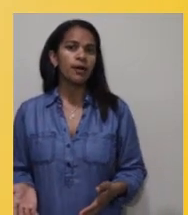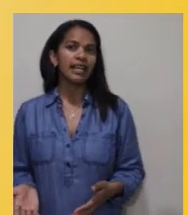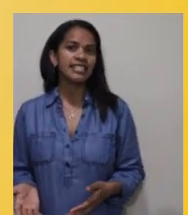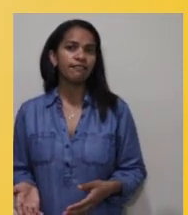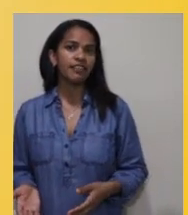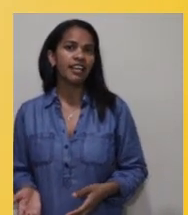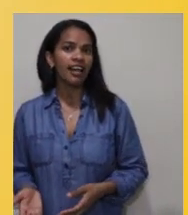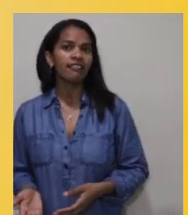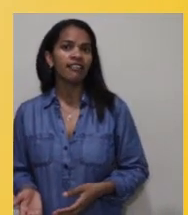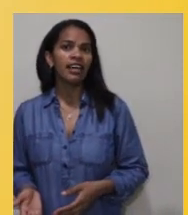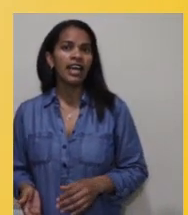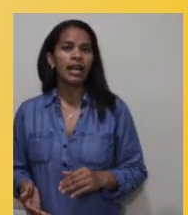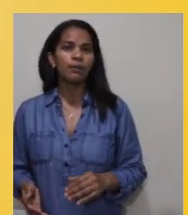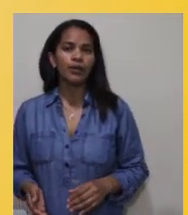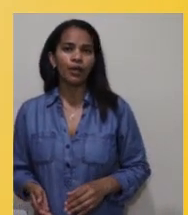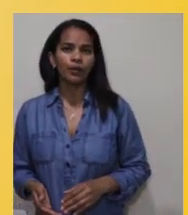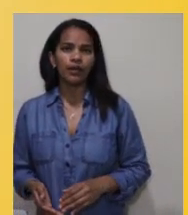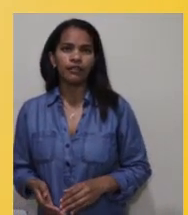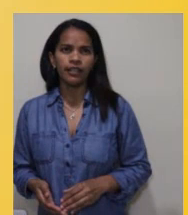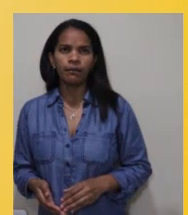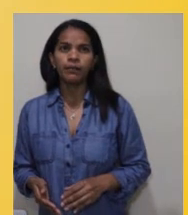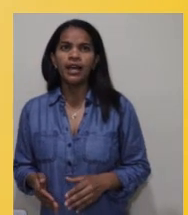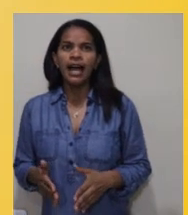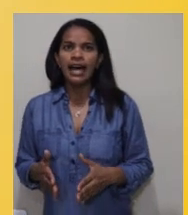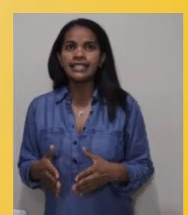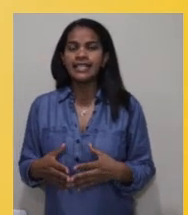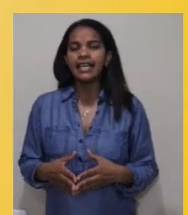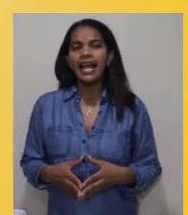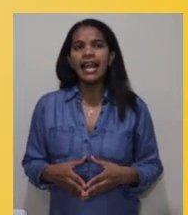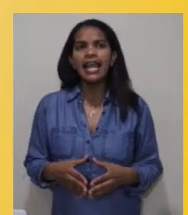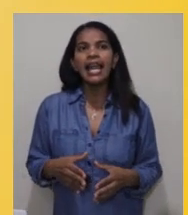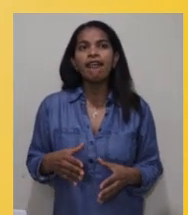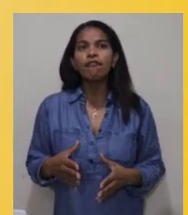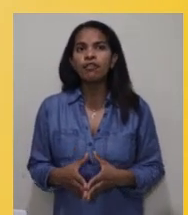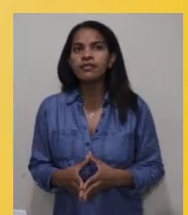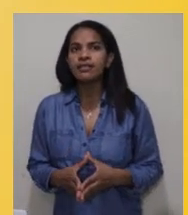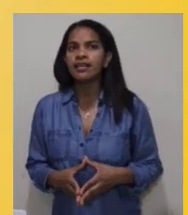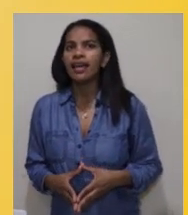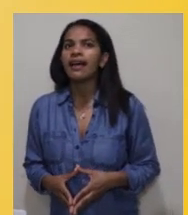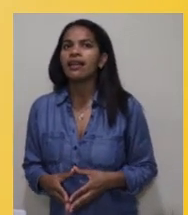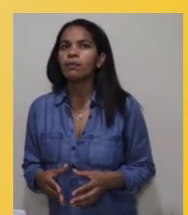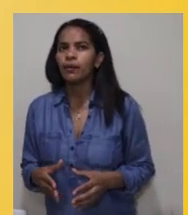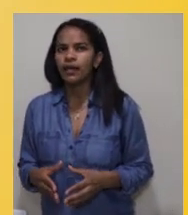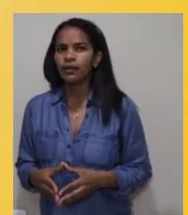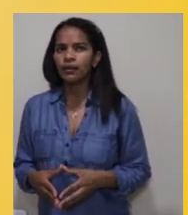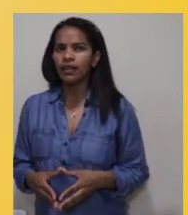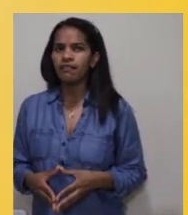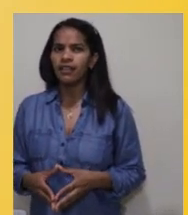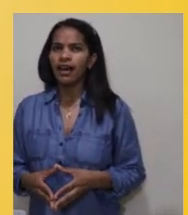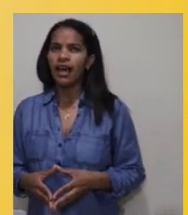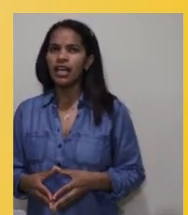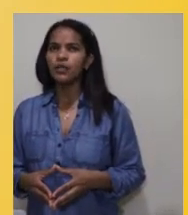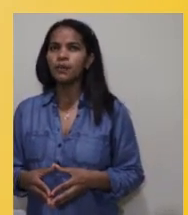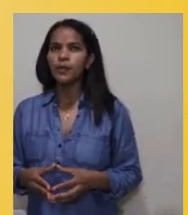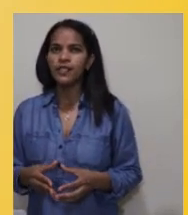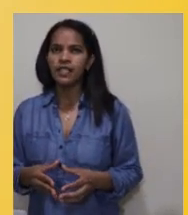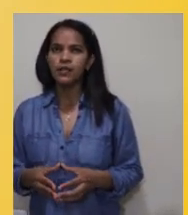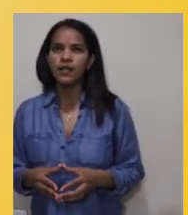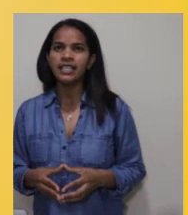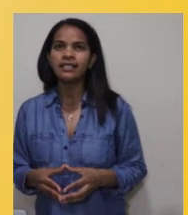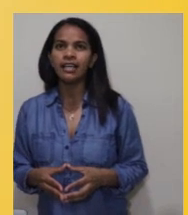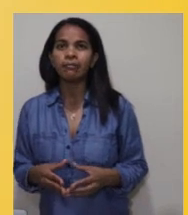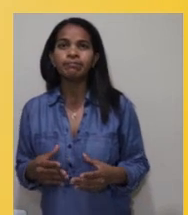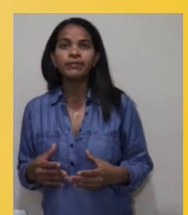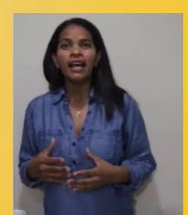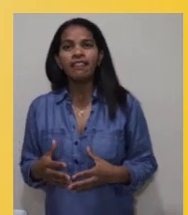así podemos clasificar el proyecto de vida. Así que la búsqueda del proyecto de vida es un